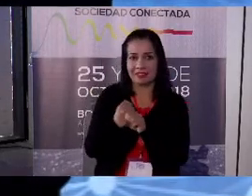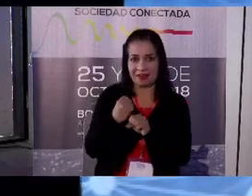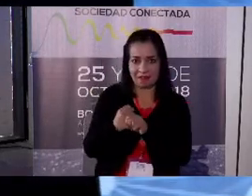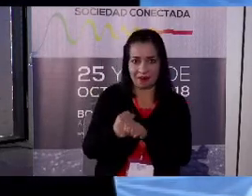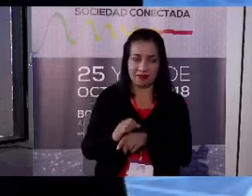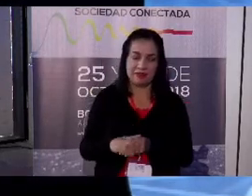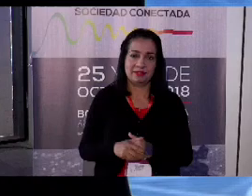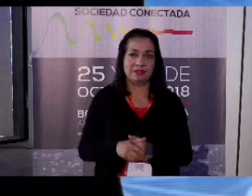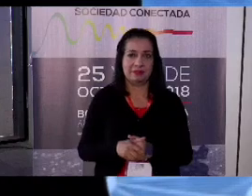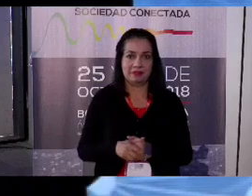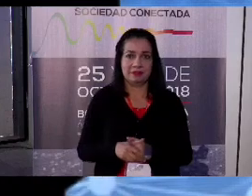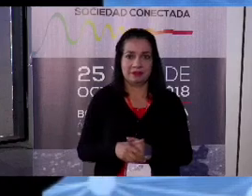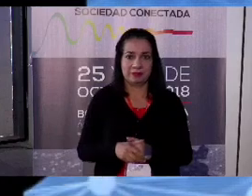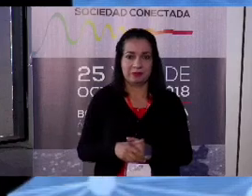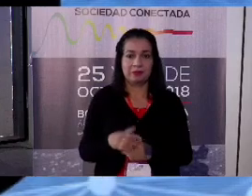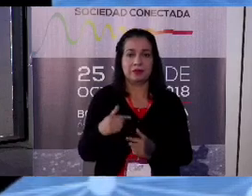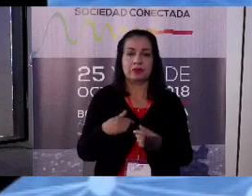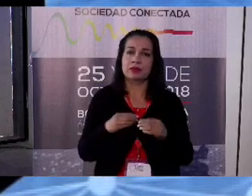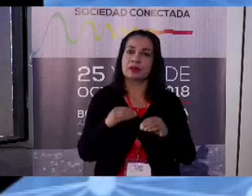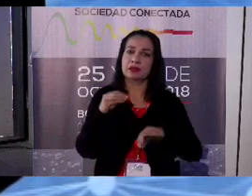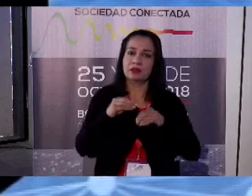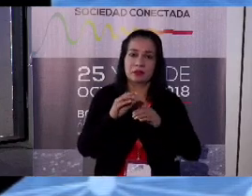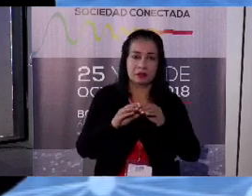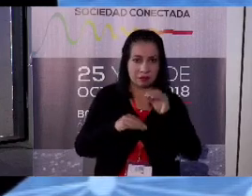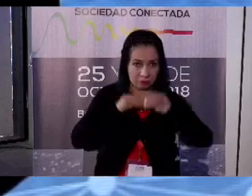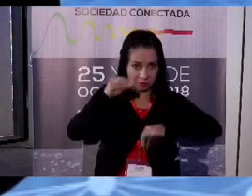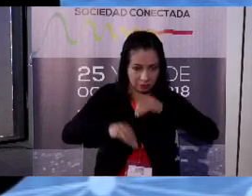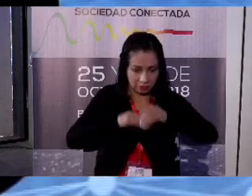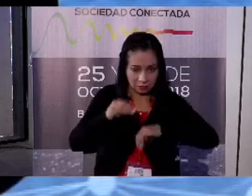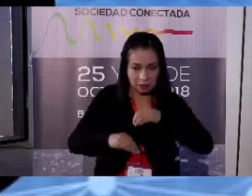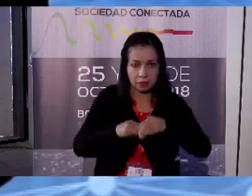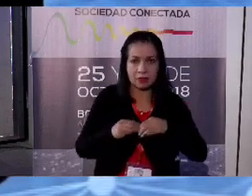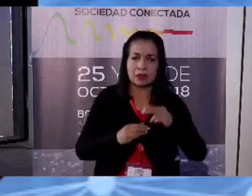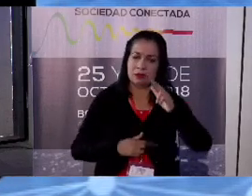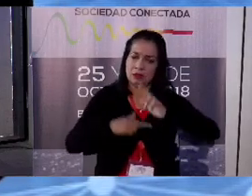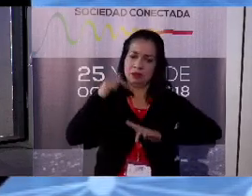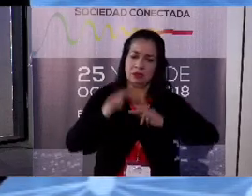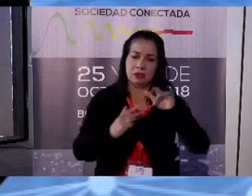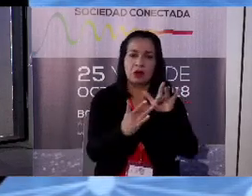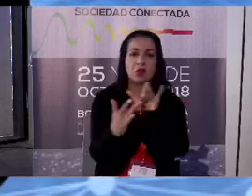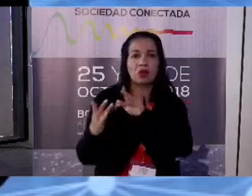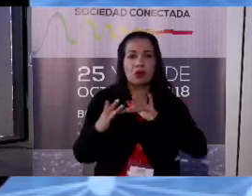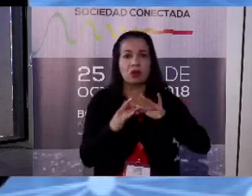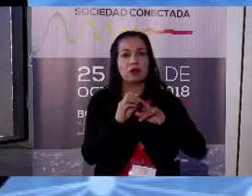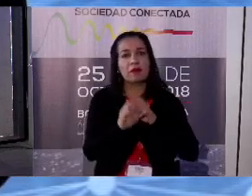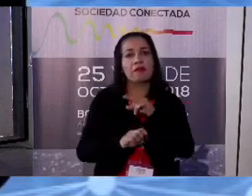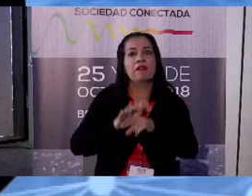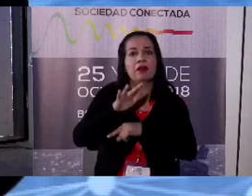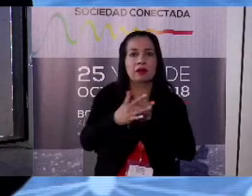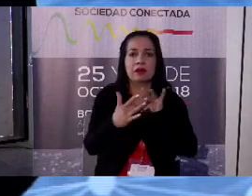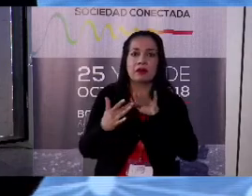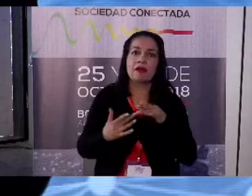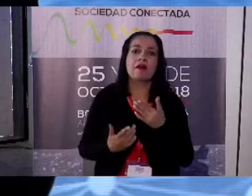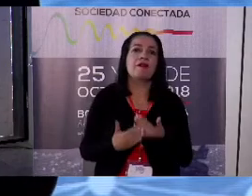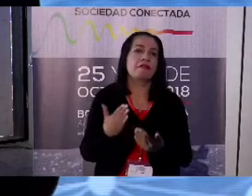trabajando desarrollar infraestructura de conectividad y plataforma de gestión que faciliten el despliegue de